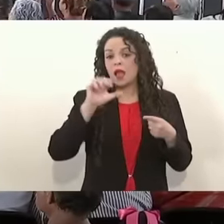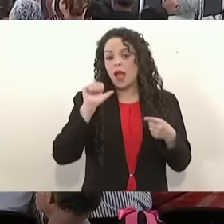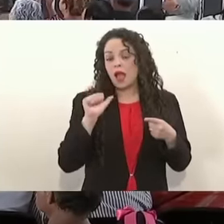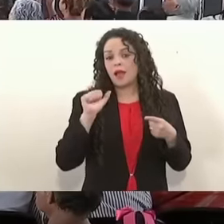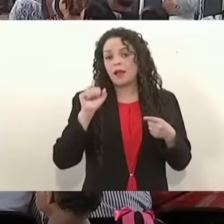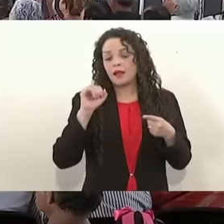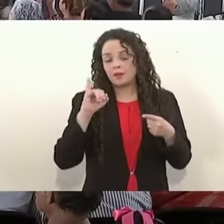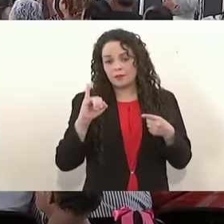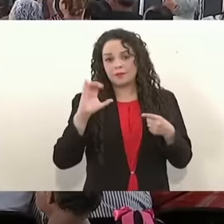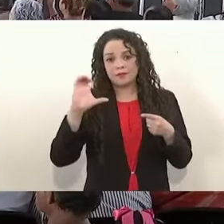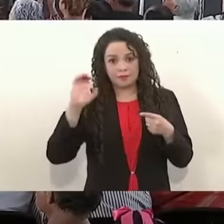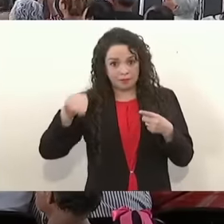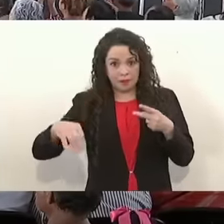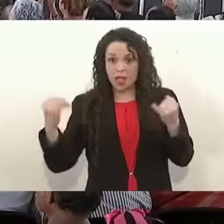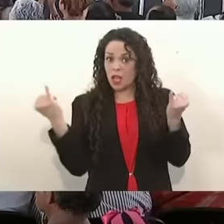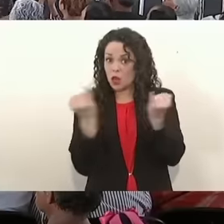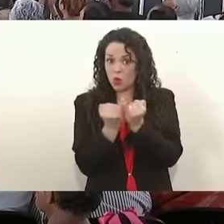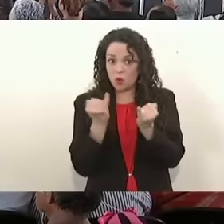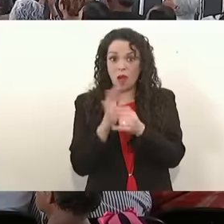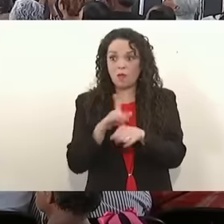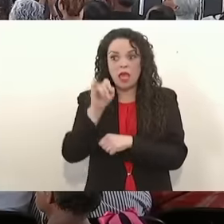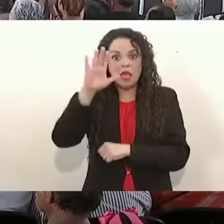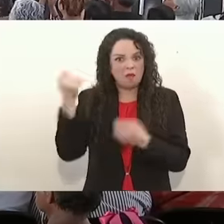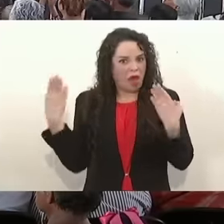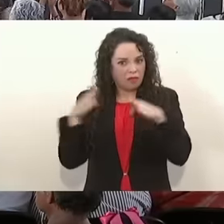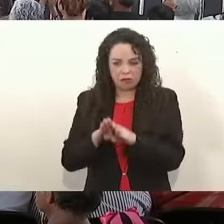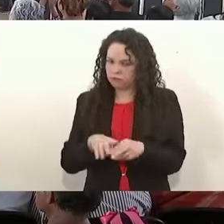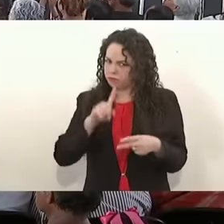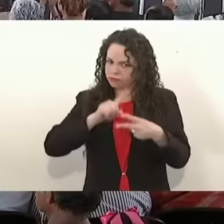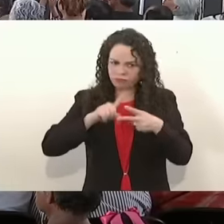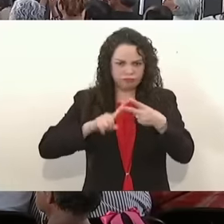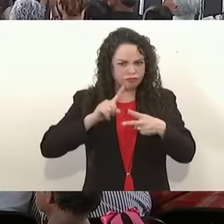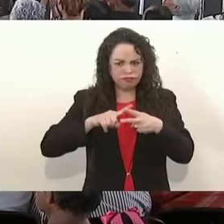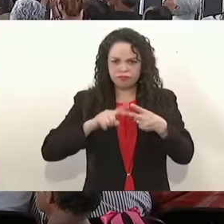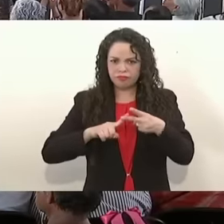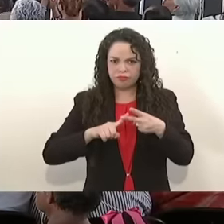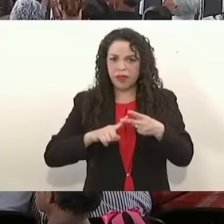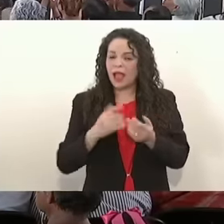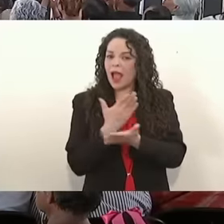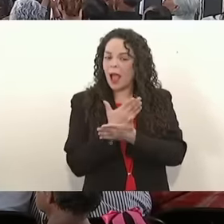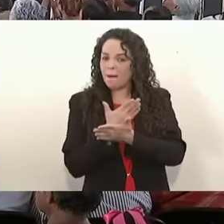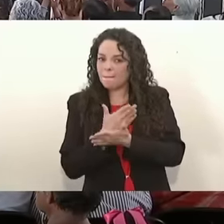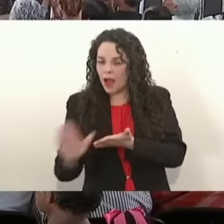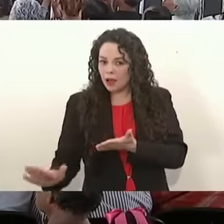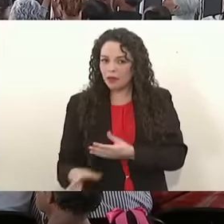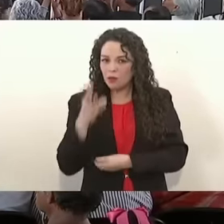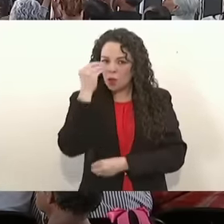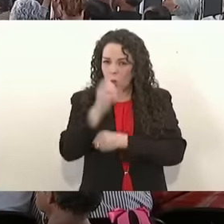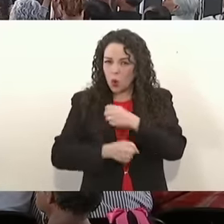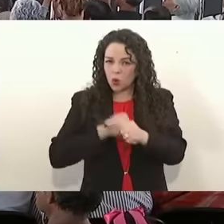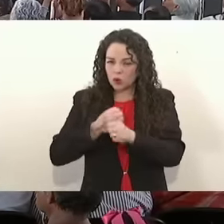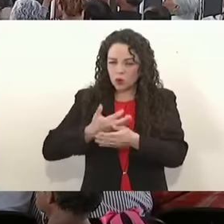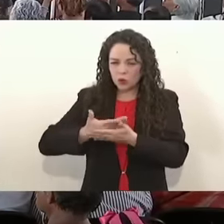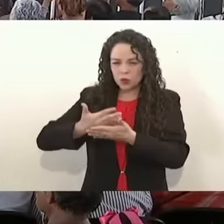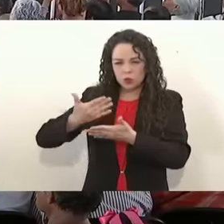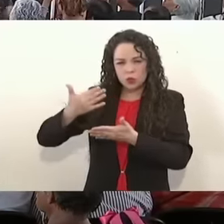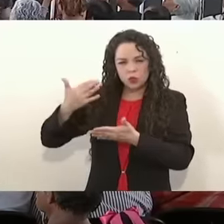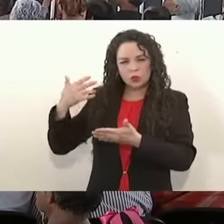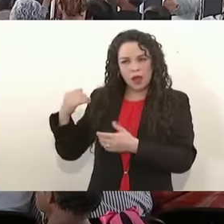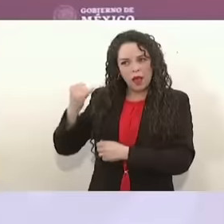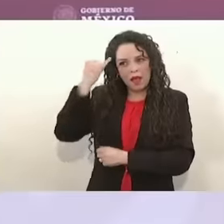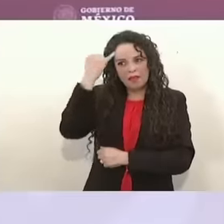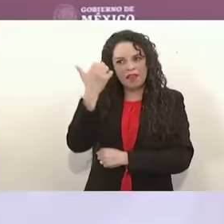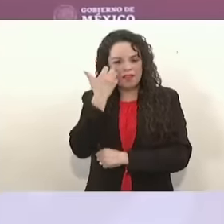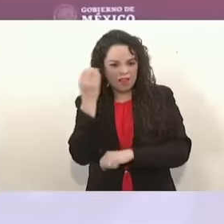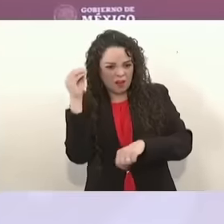iban a cerrar. Y además, una esperanza, una idea que desde hace muchos años se generó en este